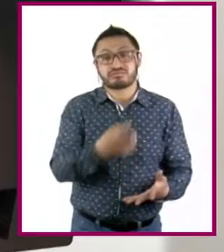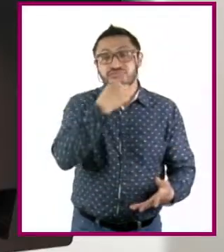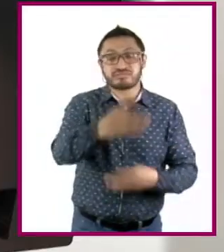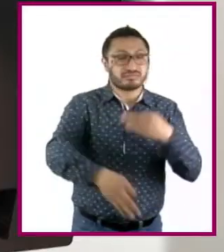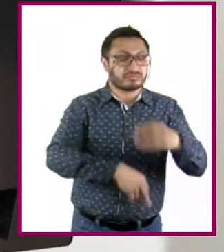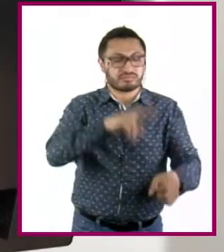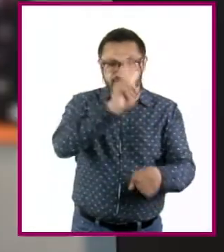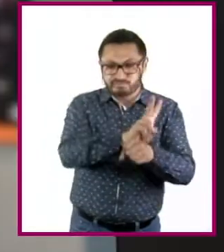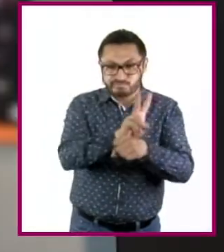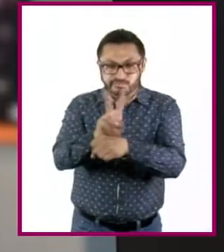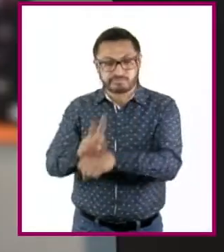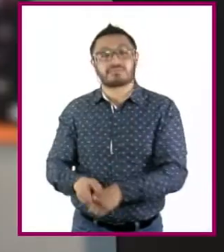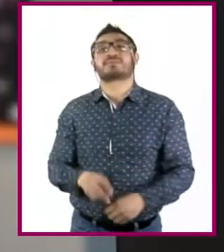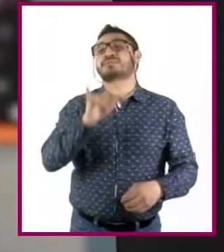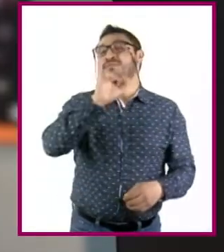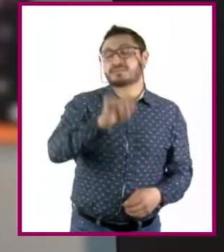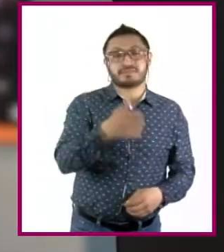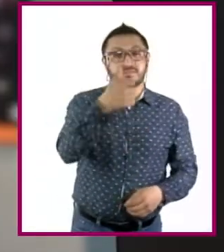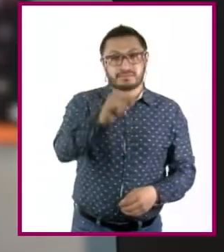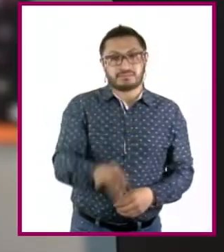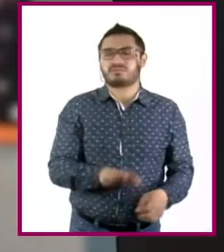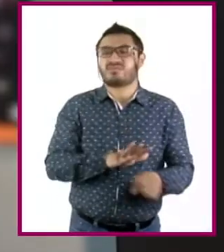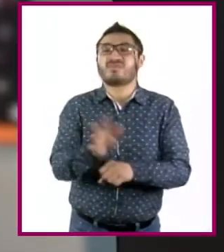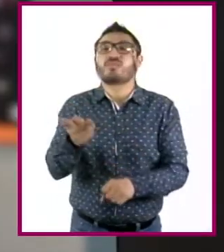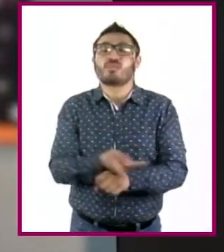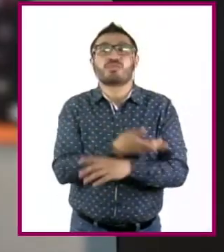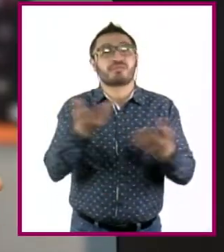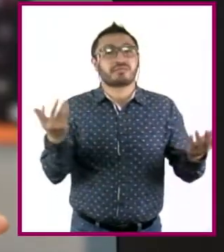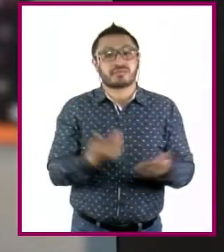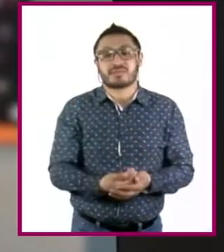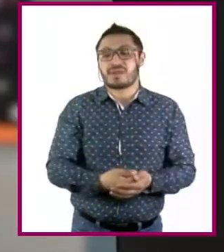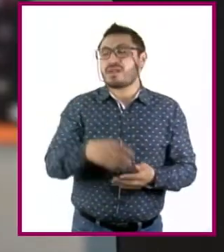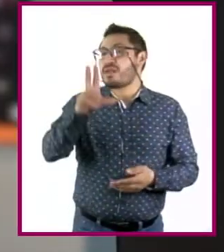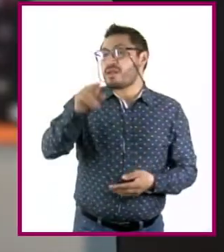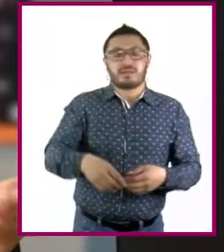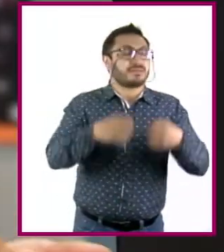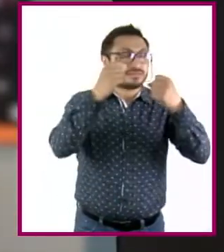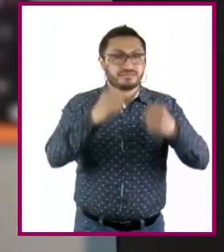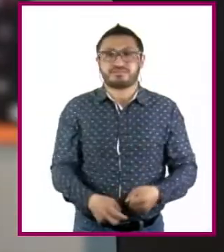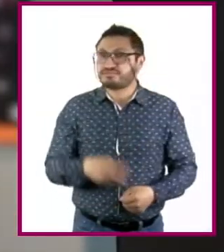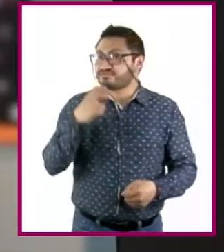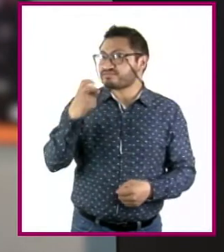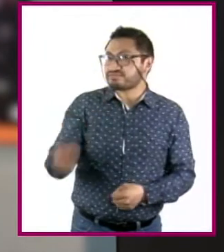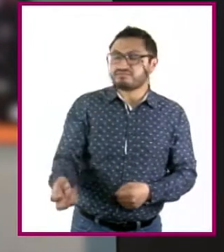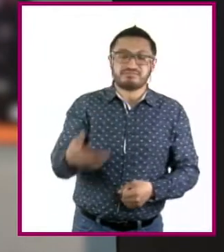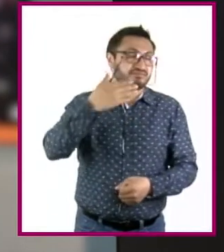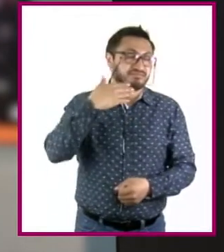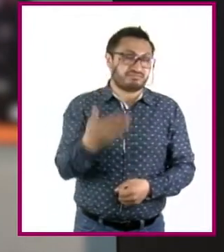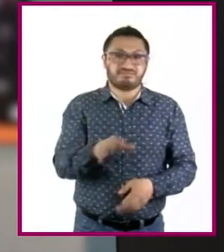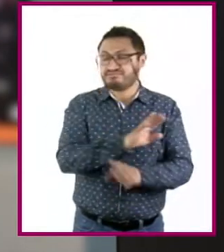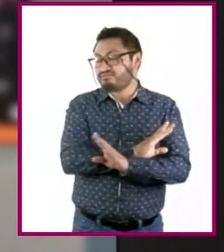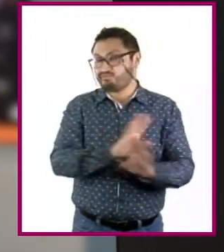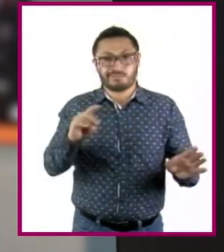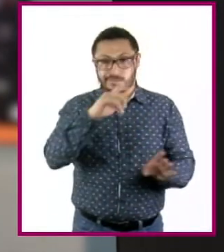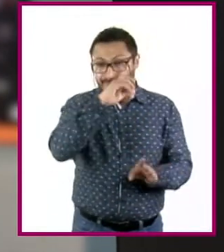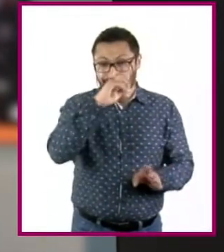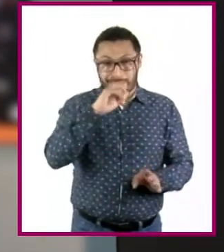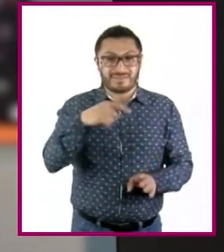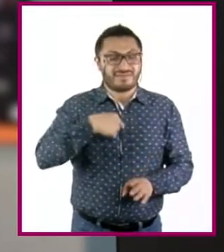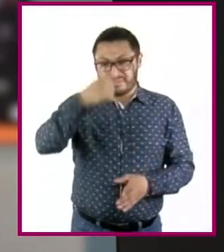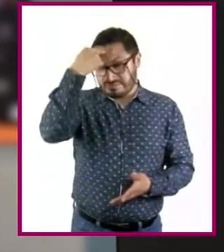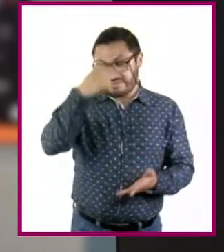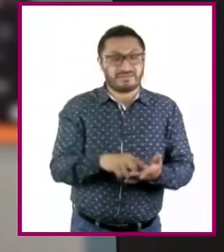Sí, exacto. ¿Qué pasa, Lu? Es que no estoy segura de que ese escenario de impartición de justicia me deje